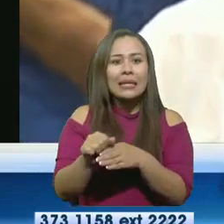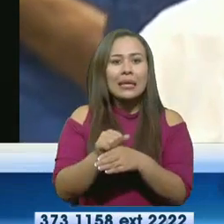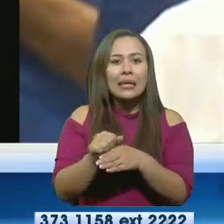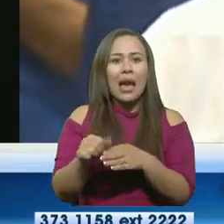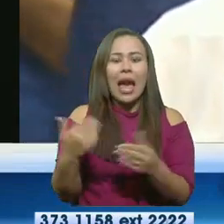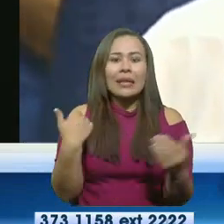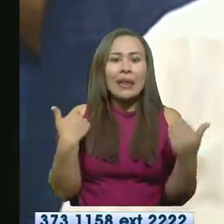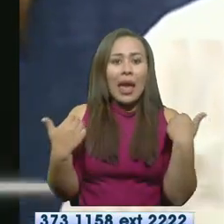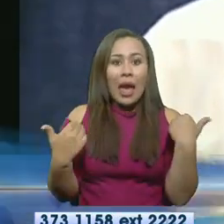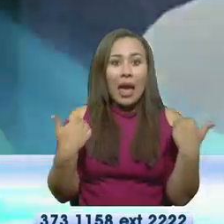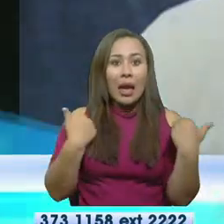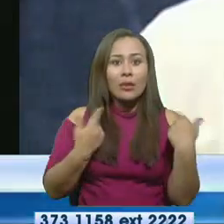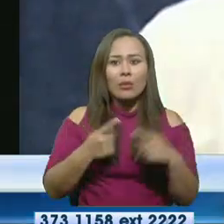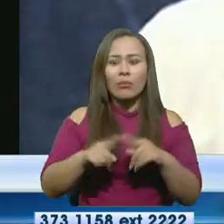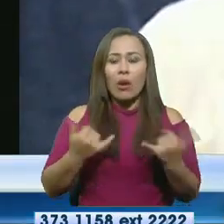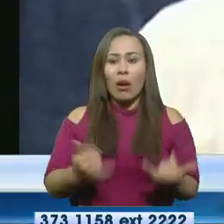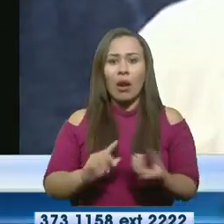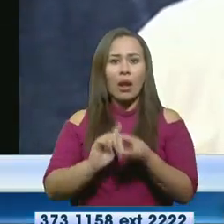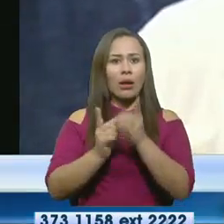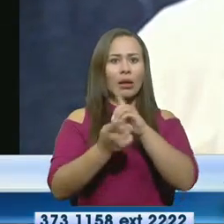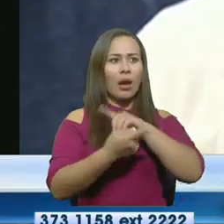está funcionando